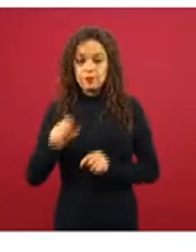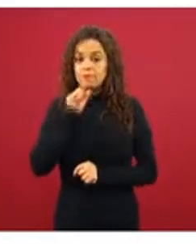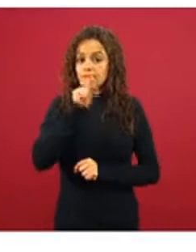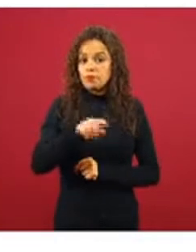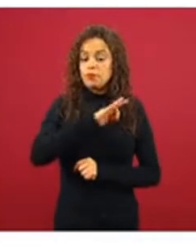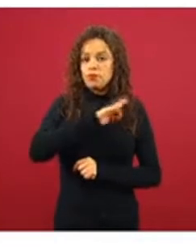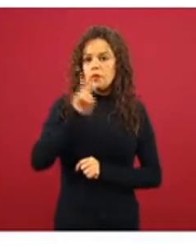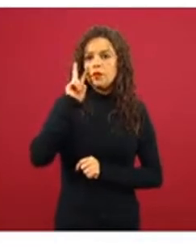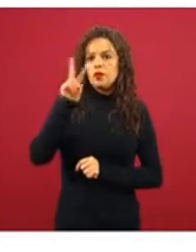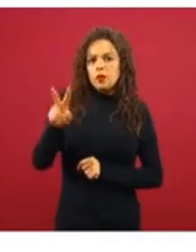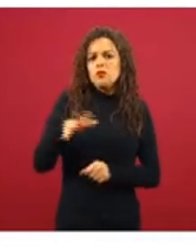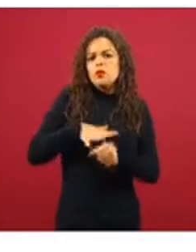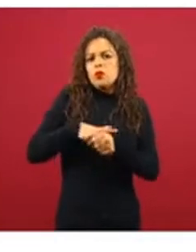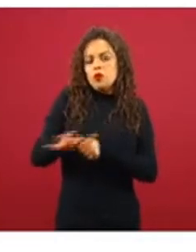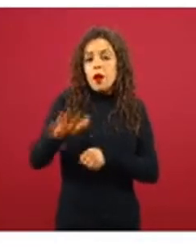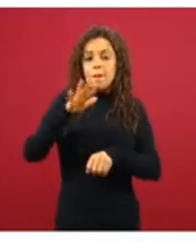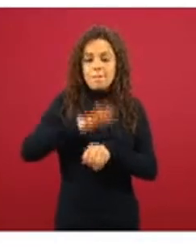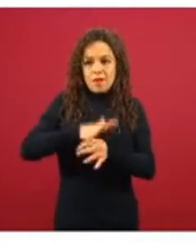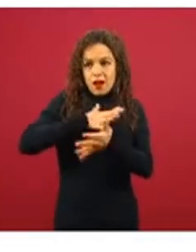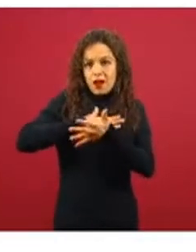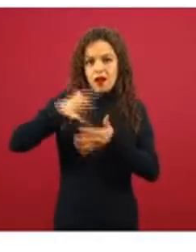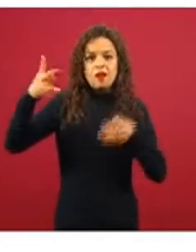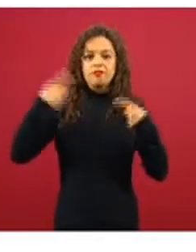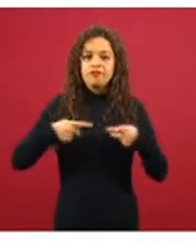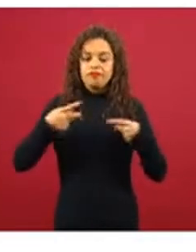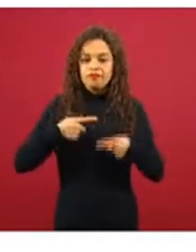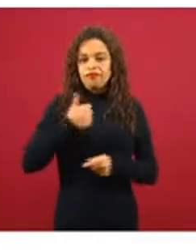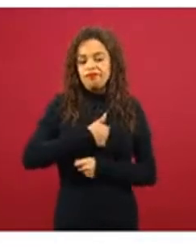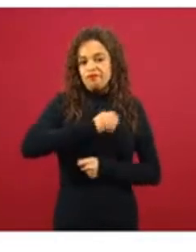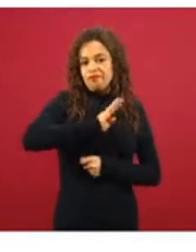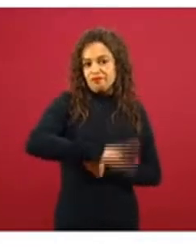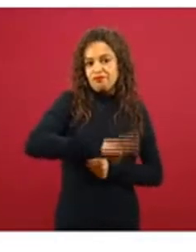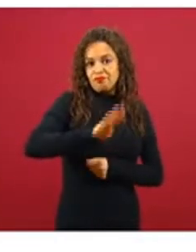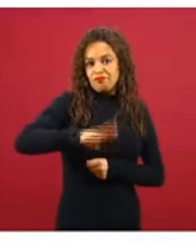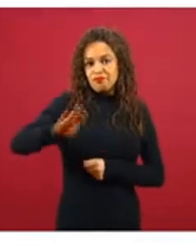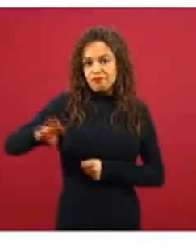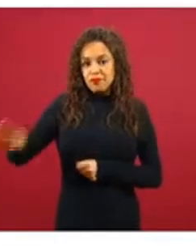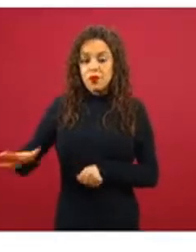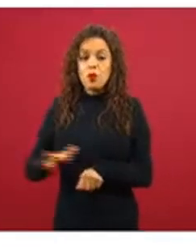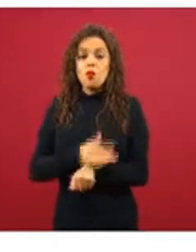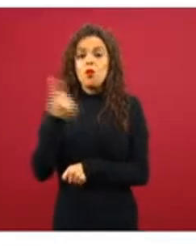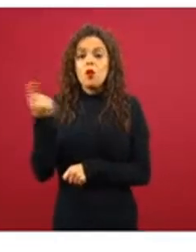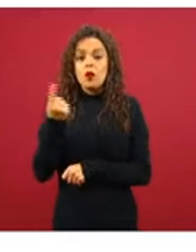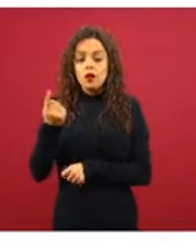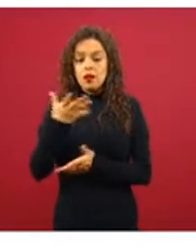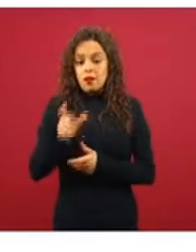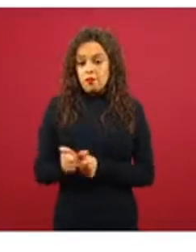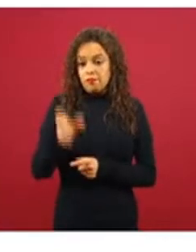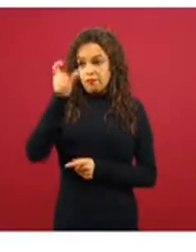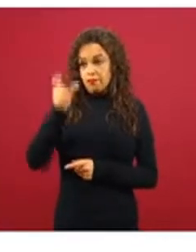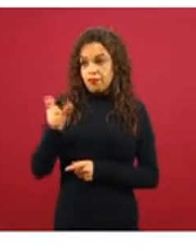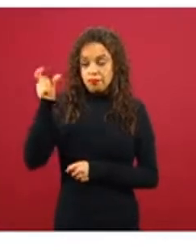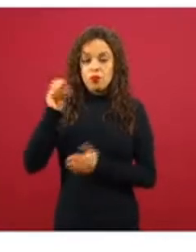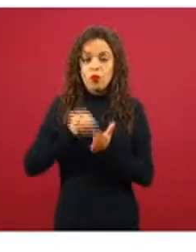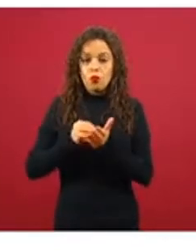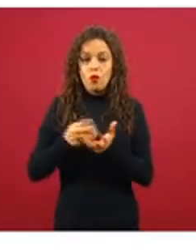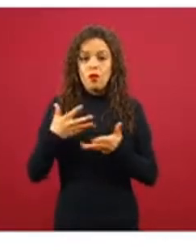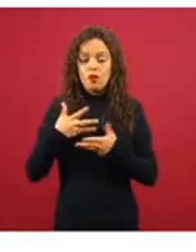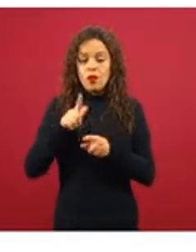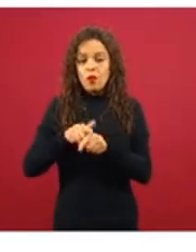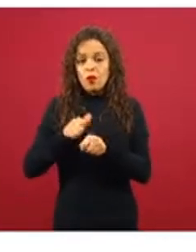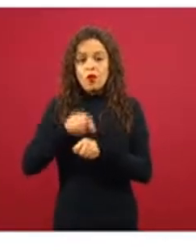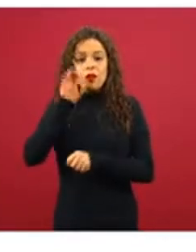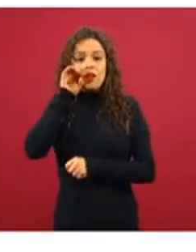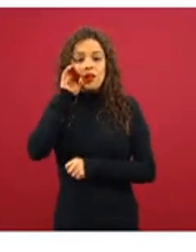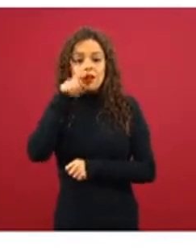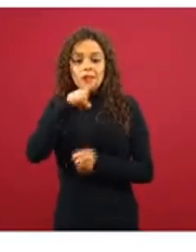podrían incrementar el número de defunciones, dado que tienen todavía estas porciones de barras naranjas claras con defunciones